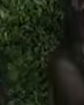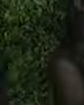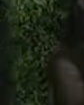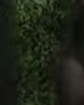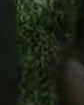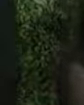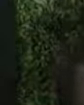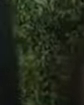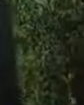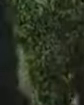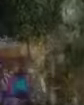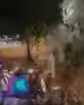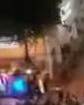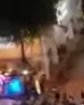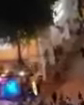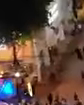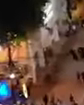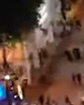gracias.